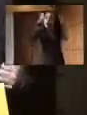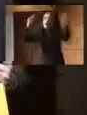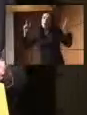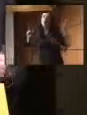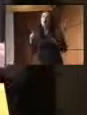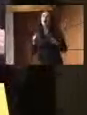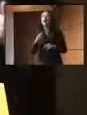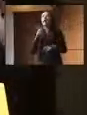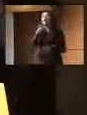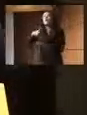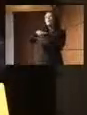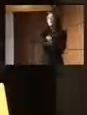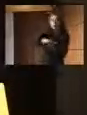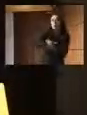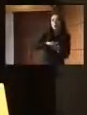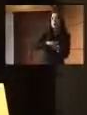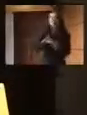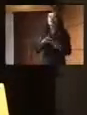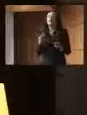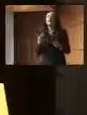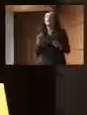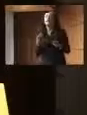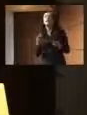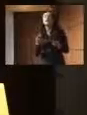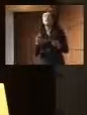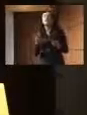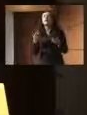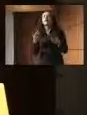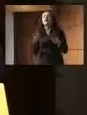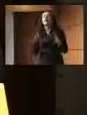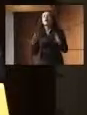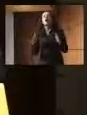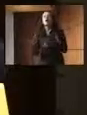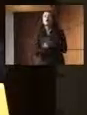extrema vulnerabilidad, llamando un poco,